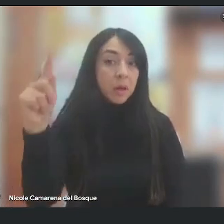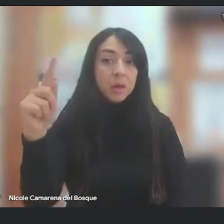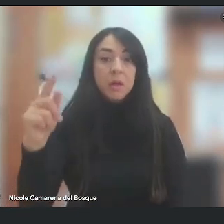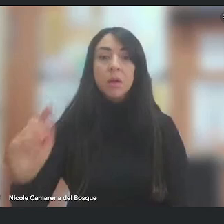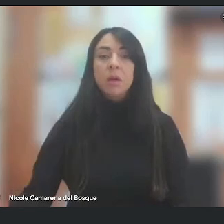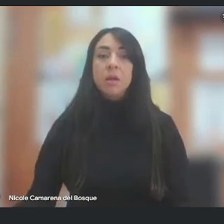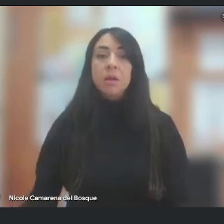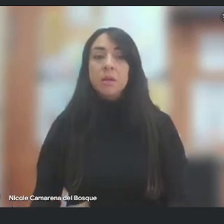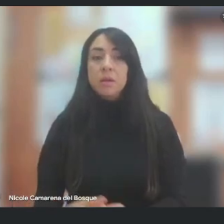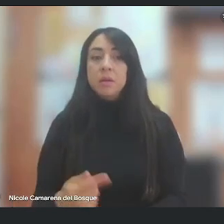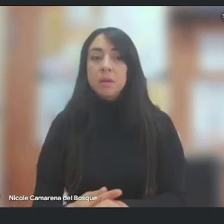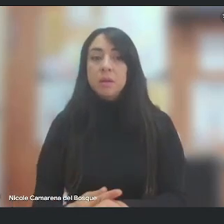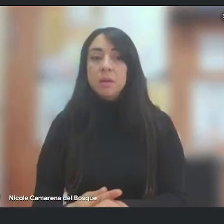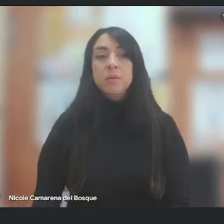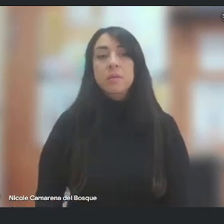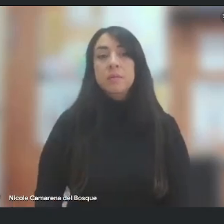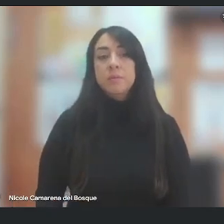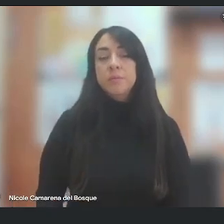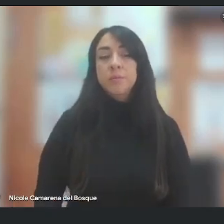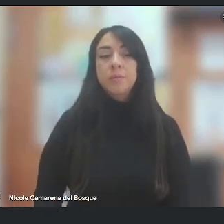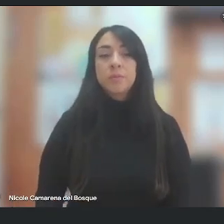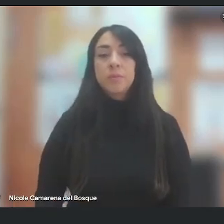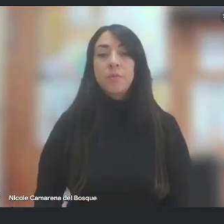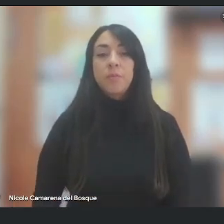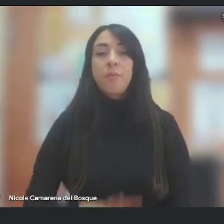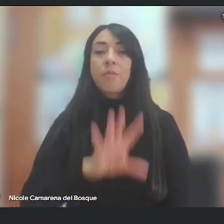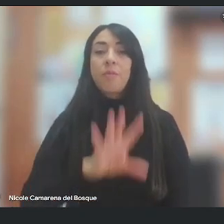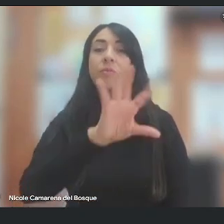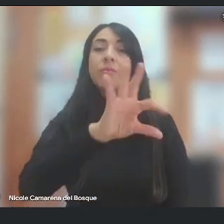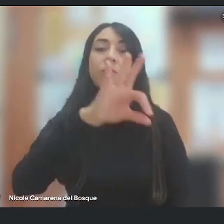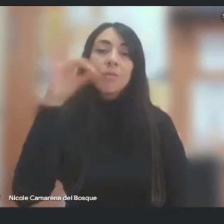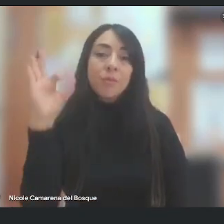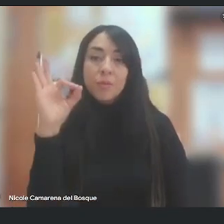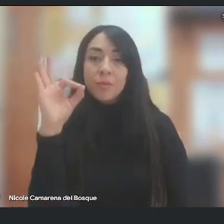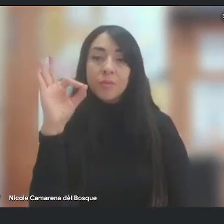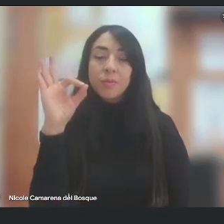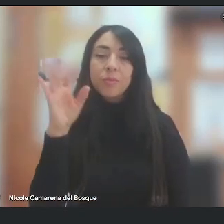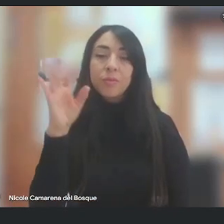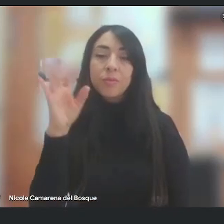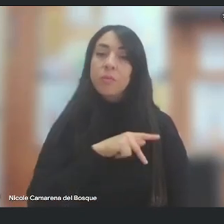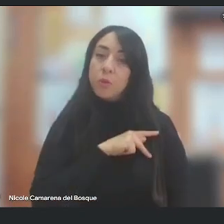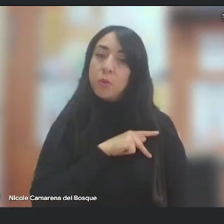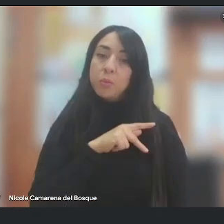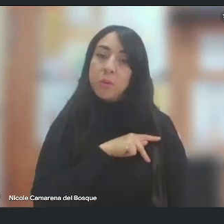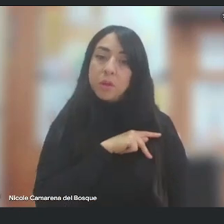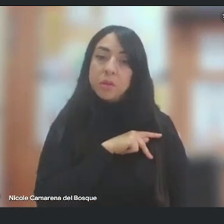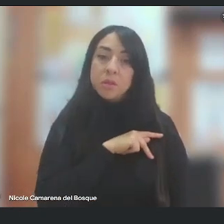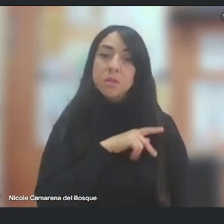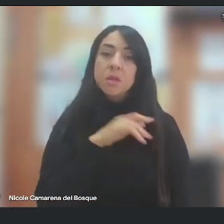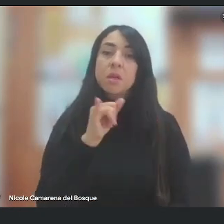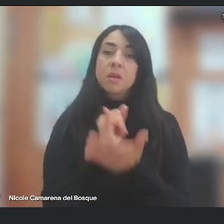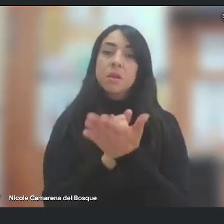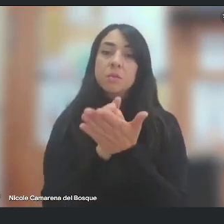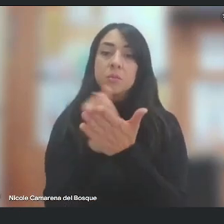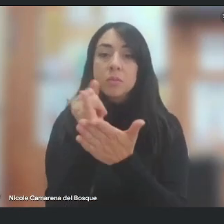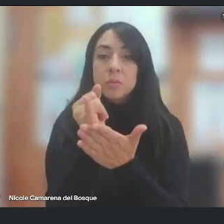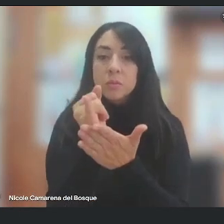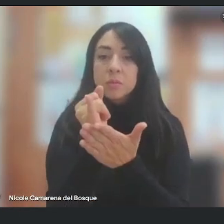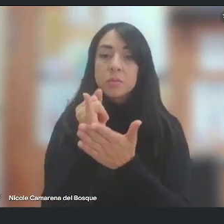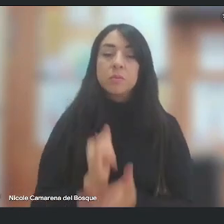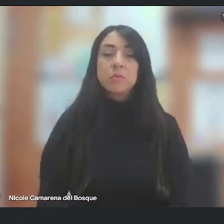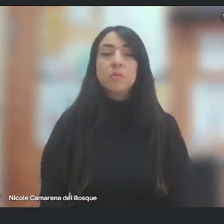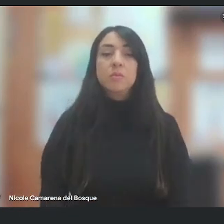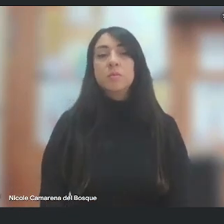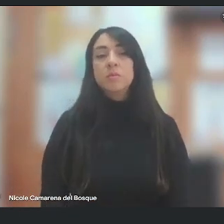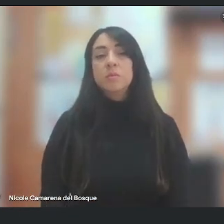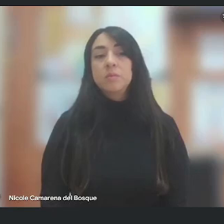propias decisiones, que sean decisiones afectivas, asertivas sobre todo, y que se protejan a